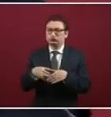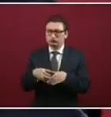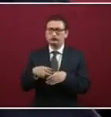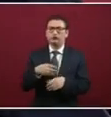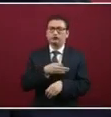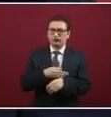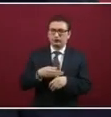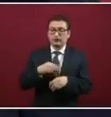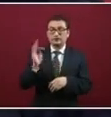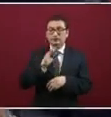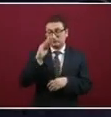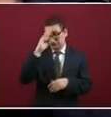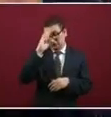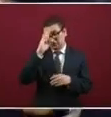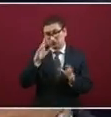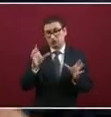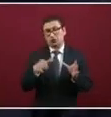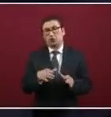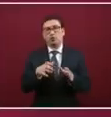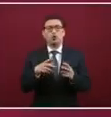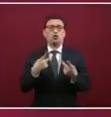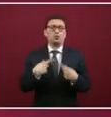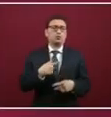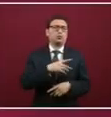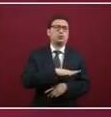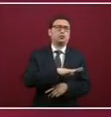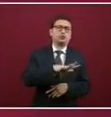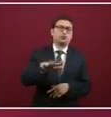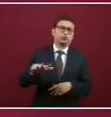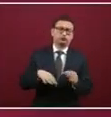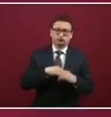comunidad, la colectividad.